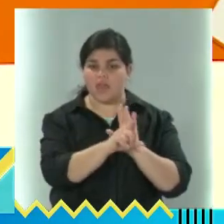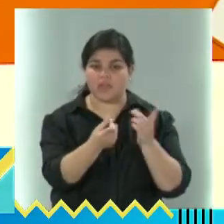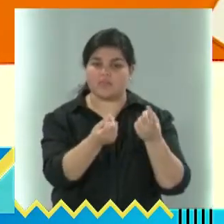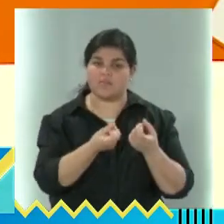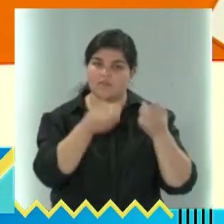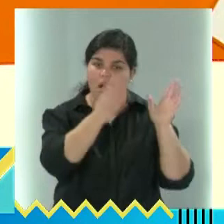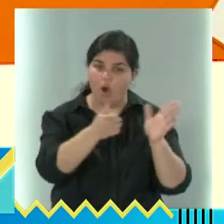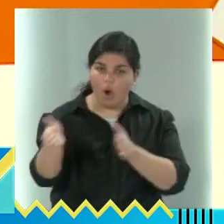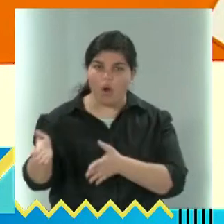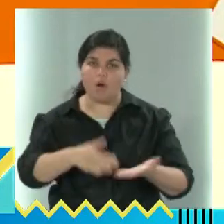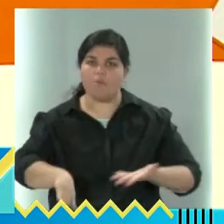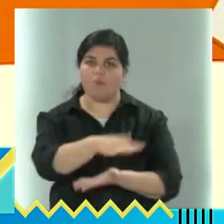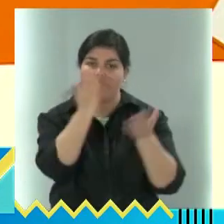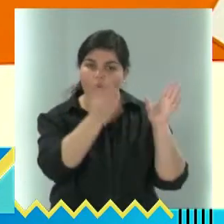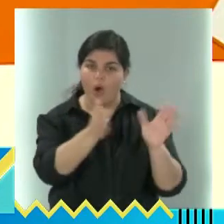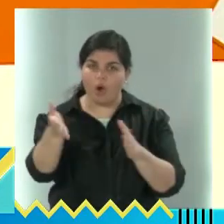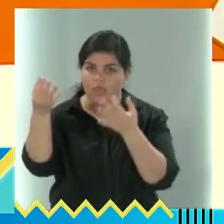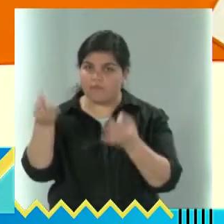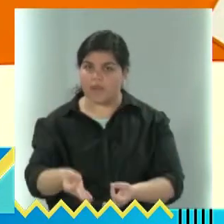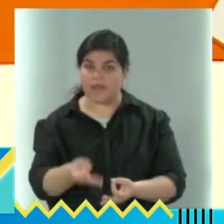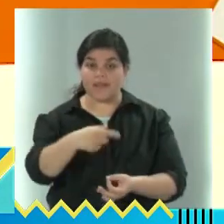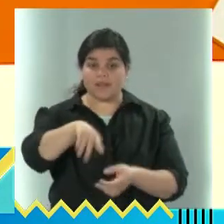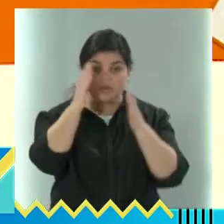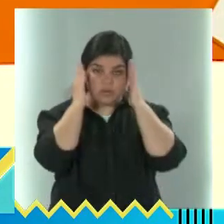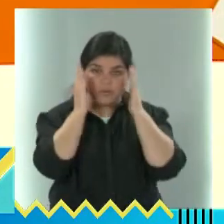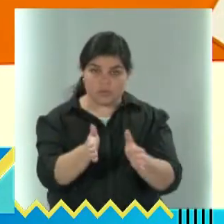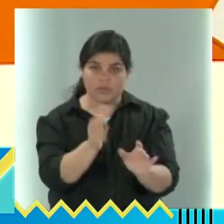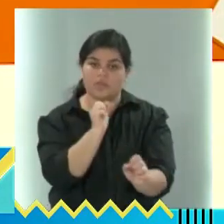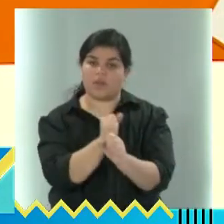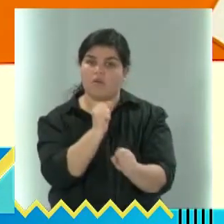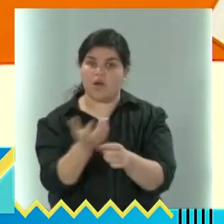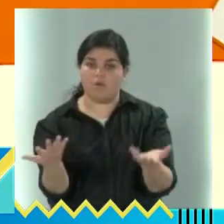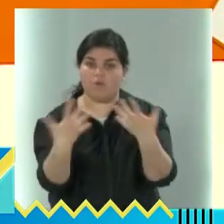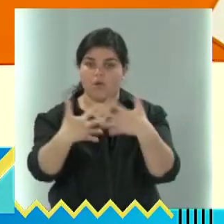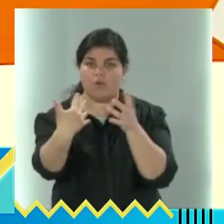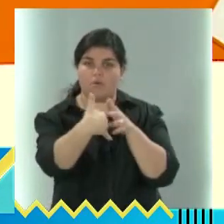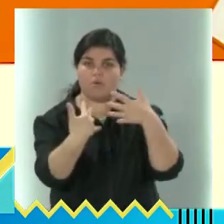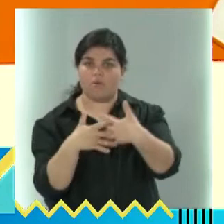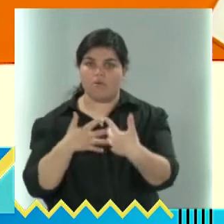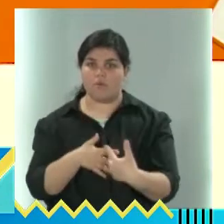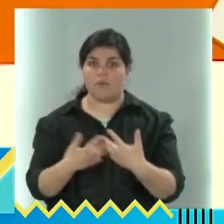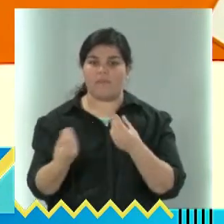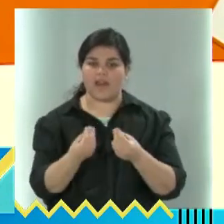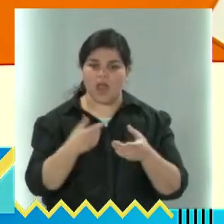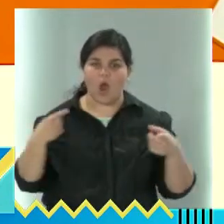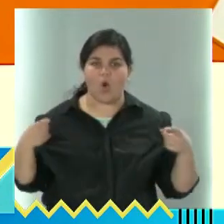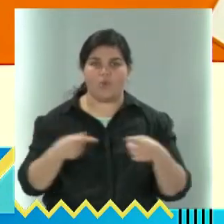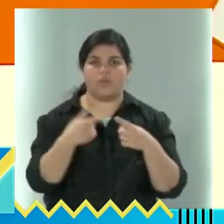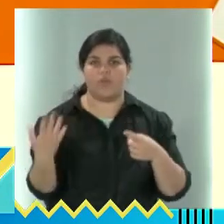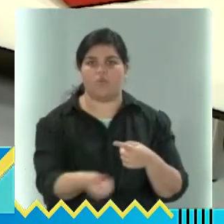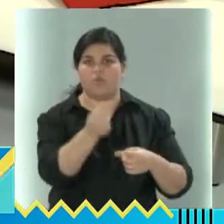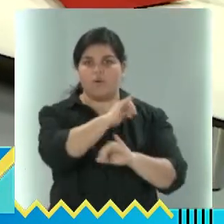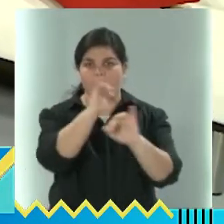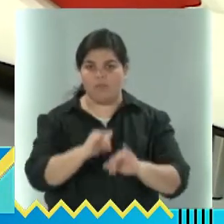orden público. Entonces en ese aspecto tenemos que trabajar de manera engranada para poder lograr complementar este tipo de